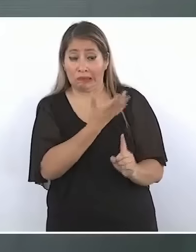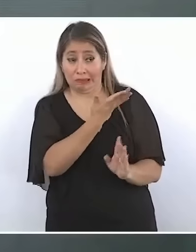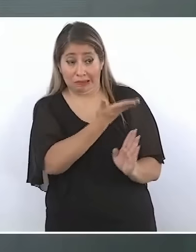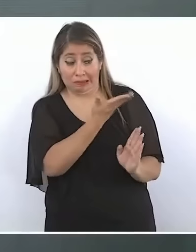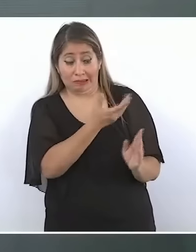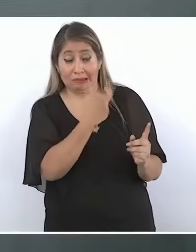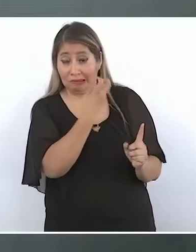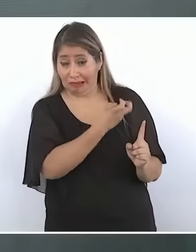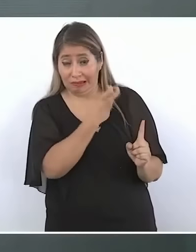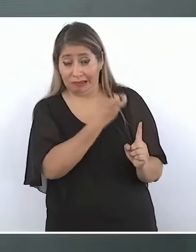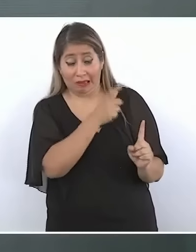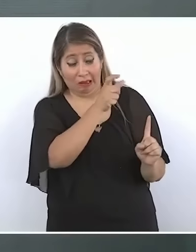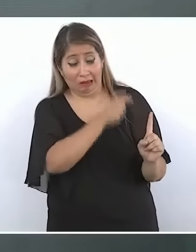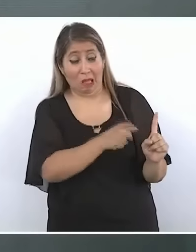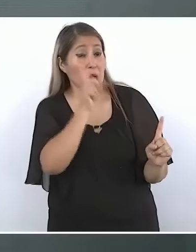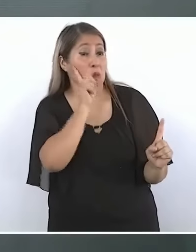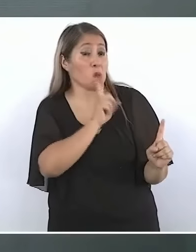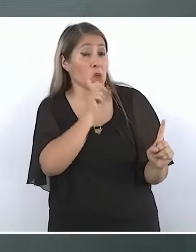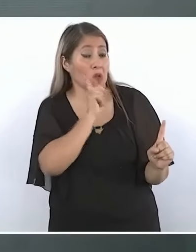algo excepcional.